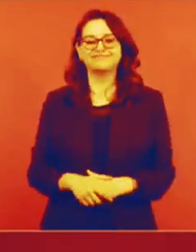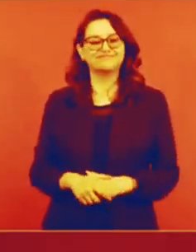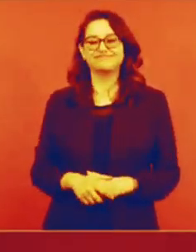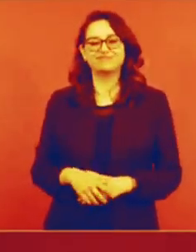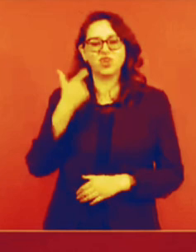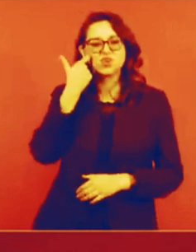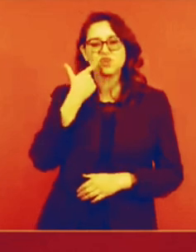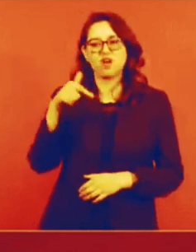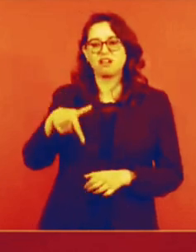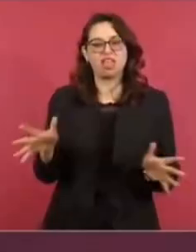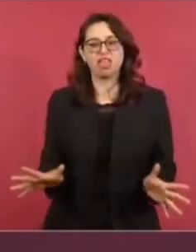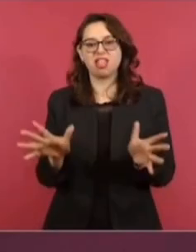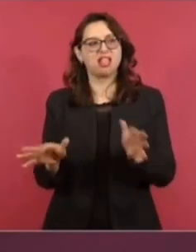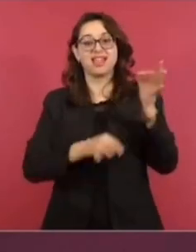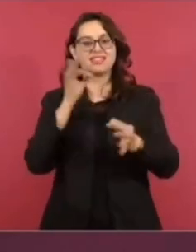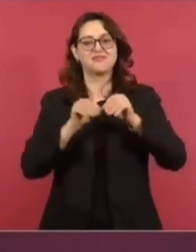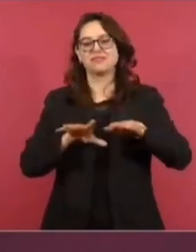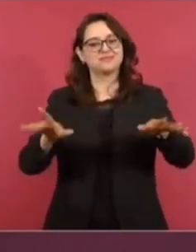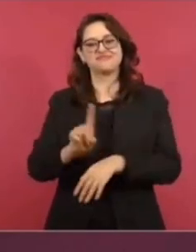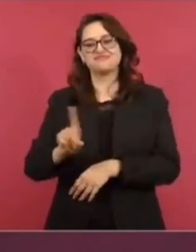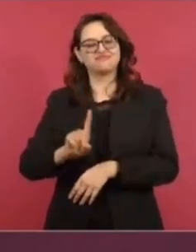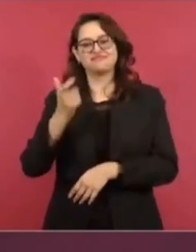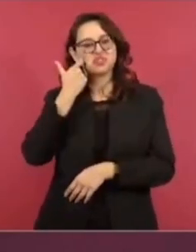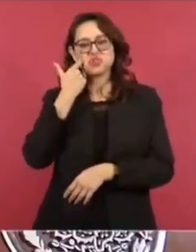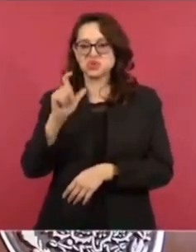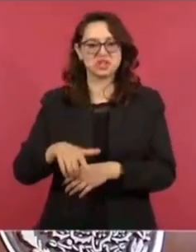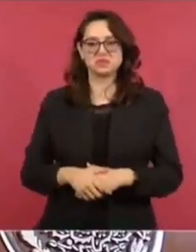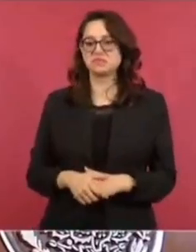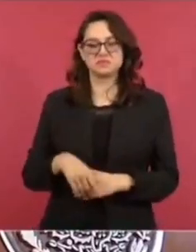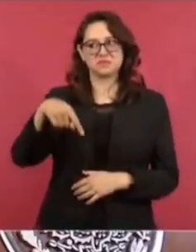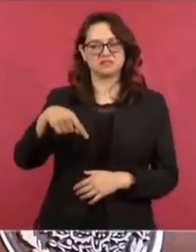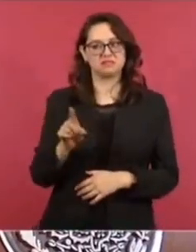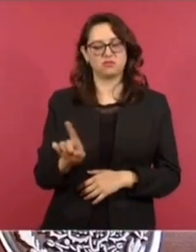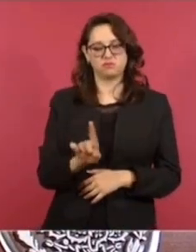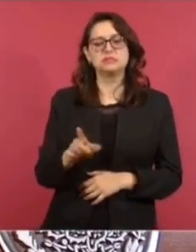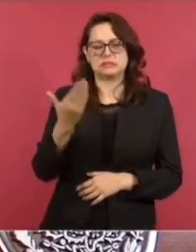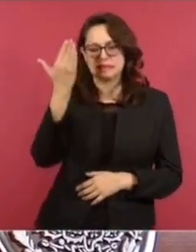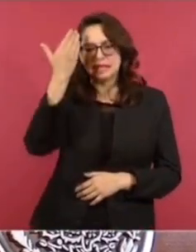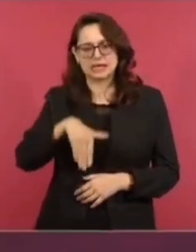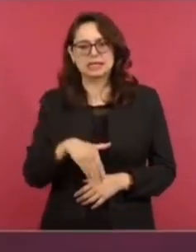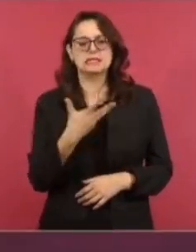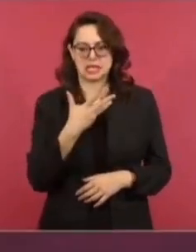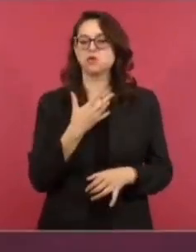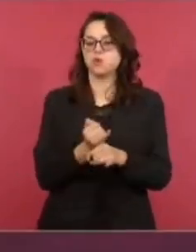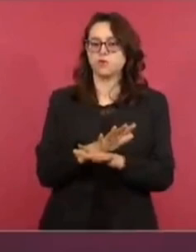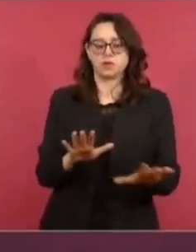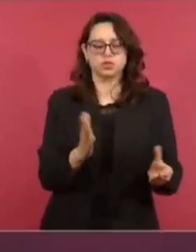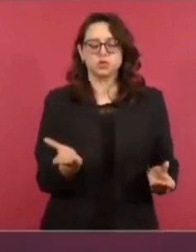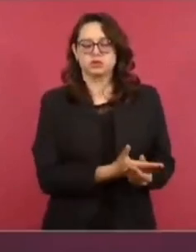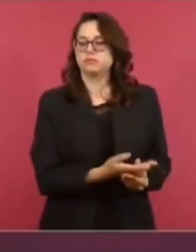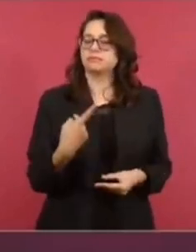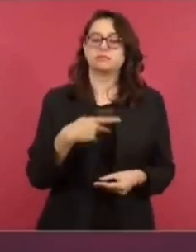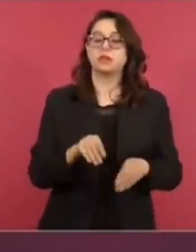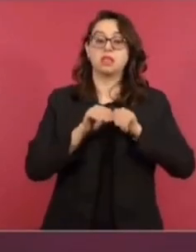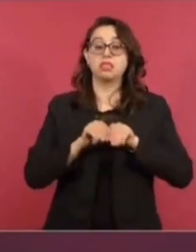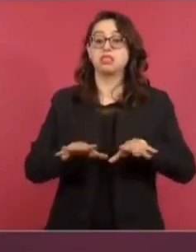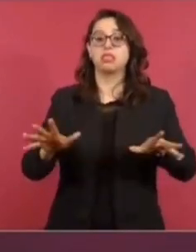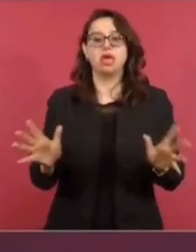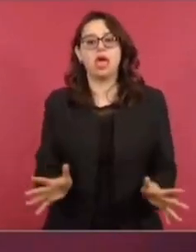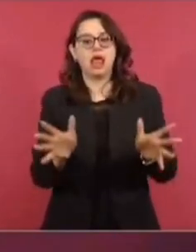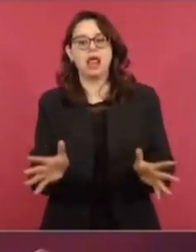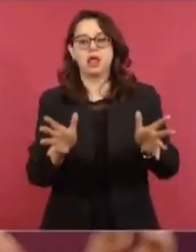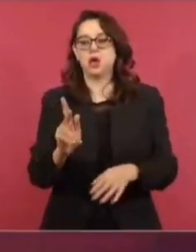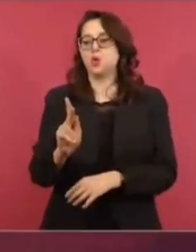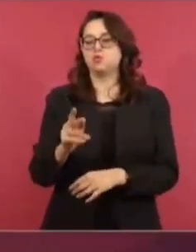aquí mencionarlos, desde luego que sé. Okay. Tenemos información. Pero decirle a la población de Zacatecas, de Nuevo